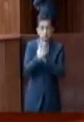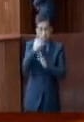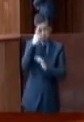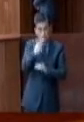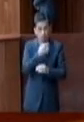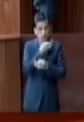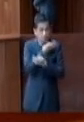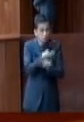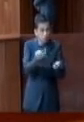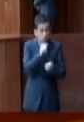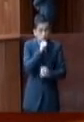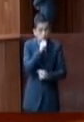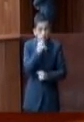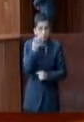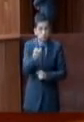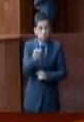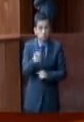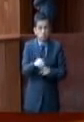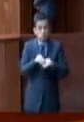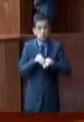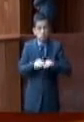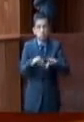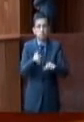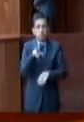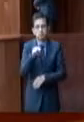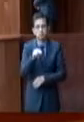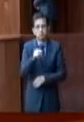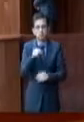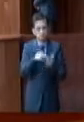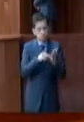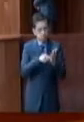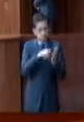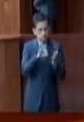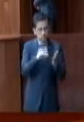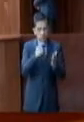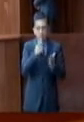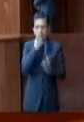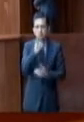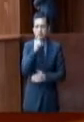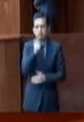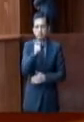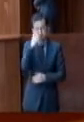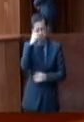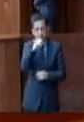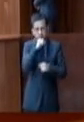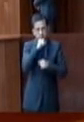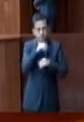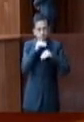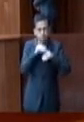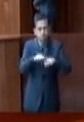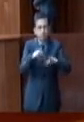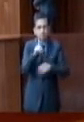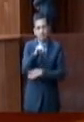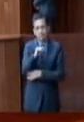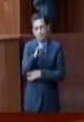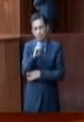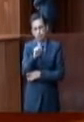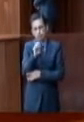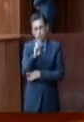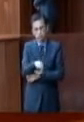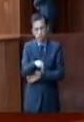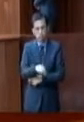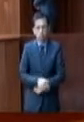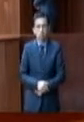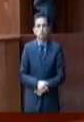difusión del desplegado porque el 41 habla de difusión y esta difusión